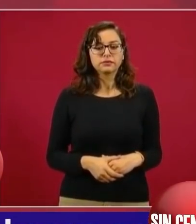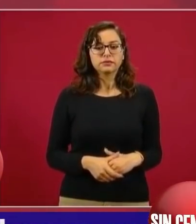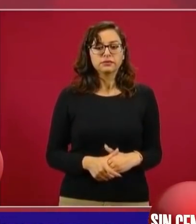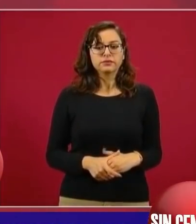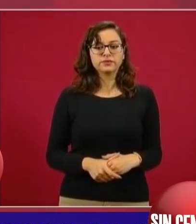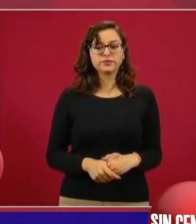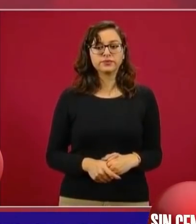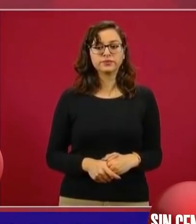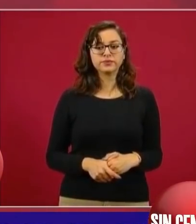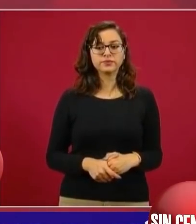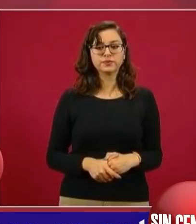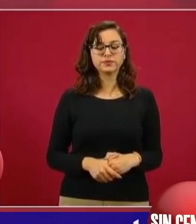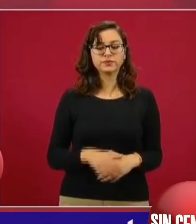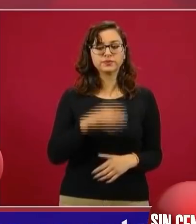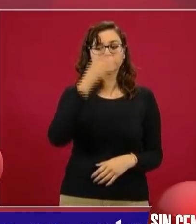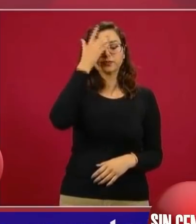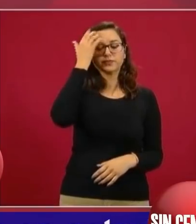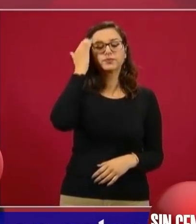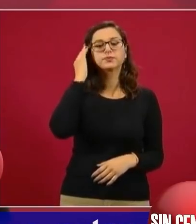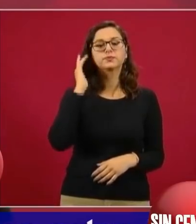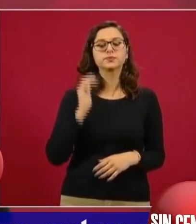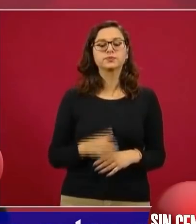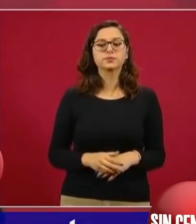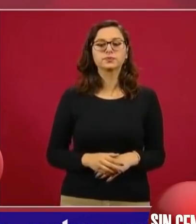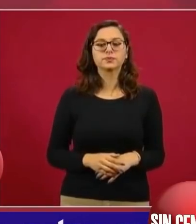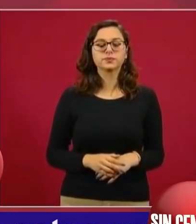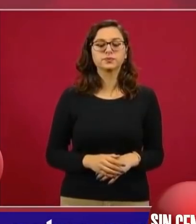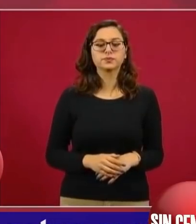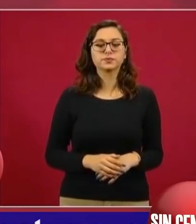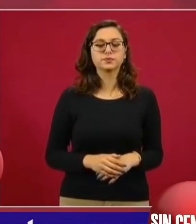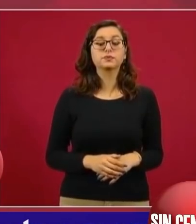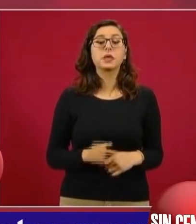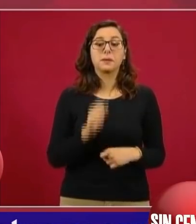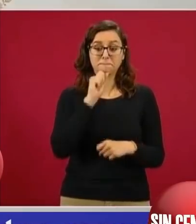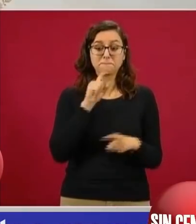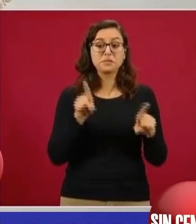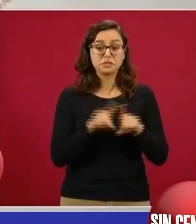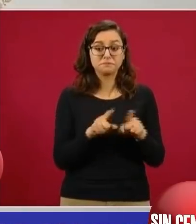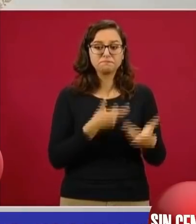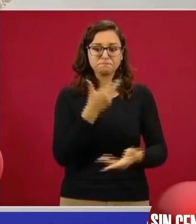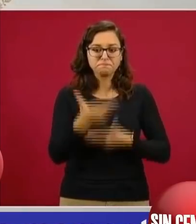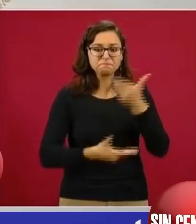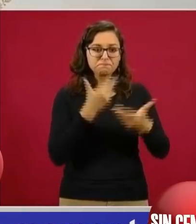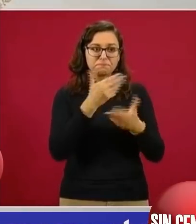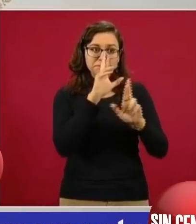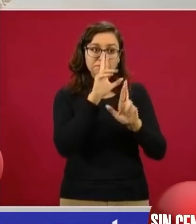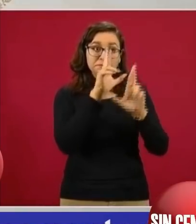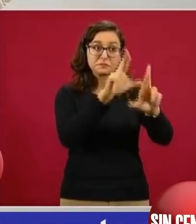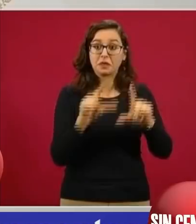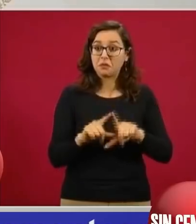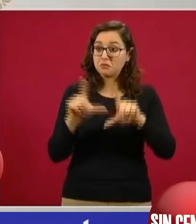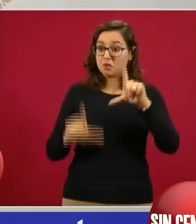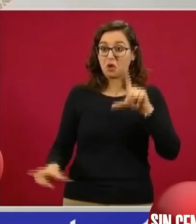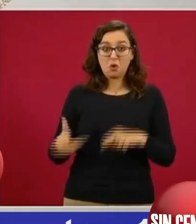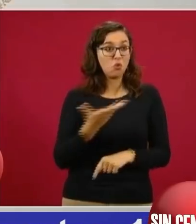y también con todo respeto le dije que México no es tierra de